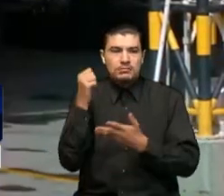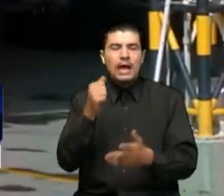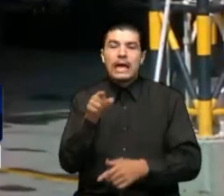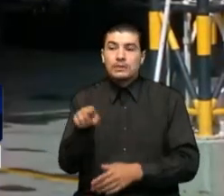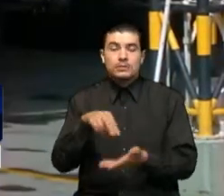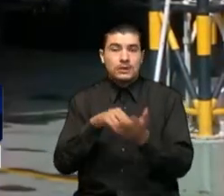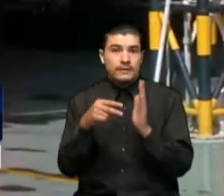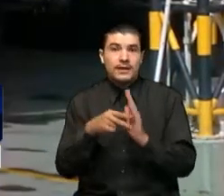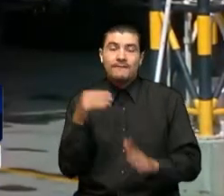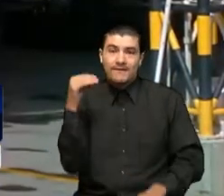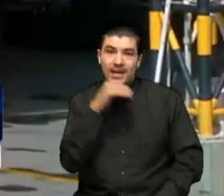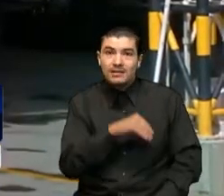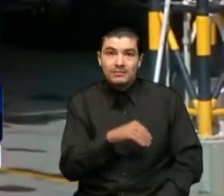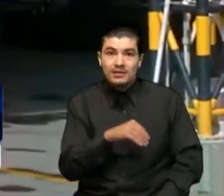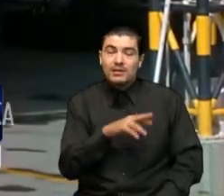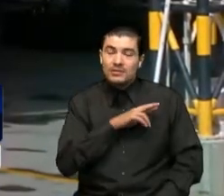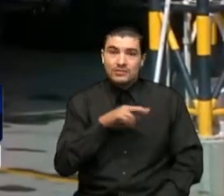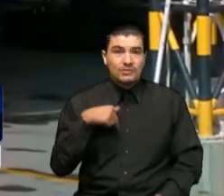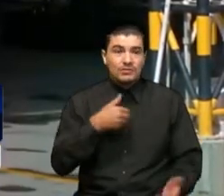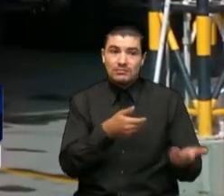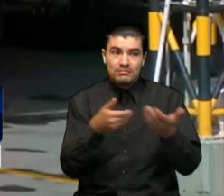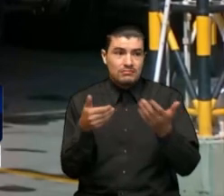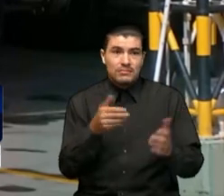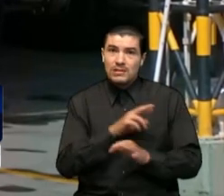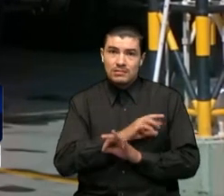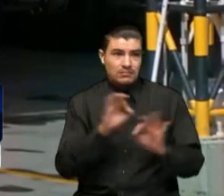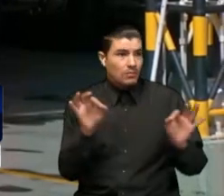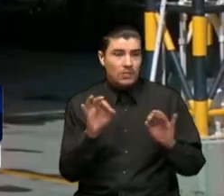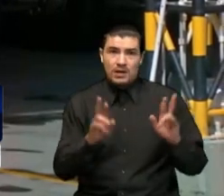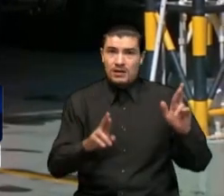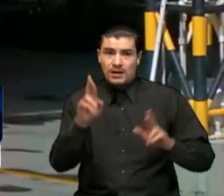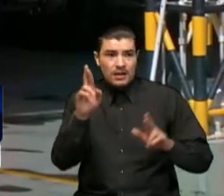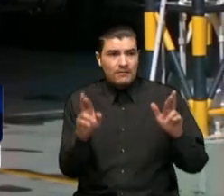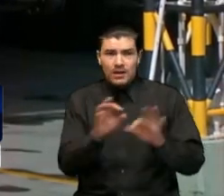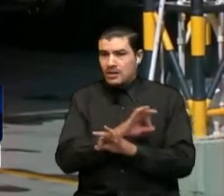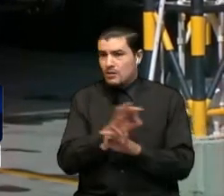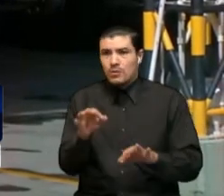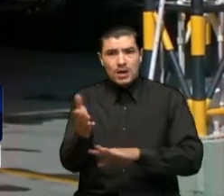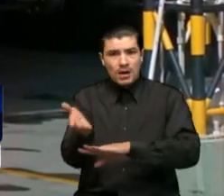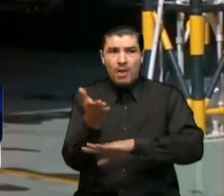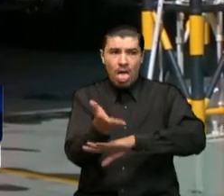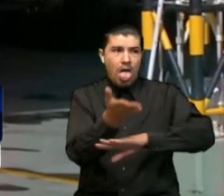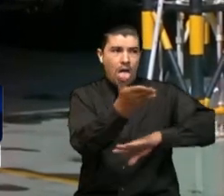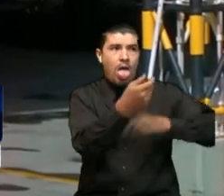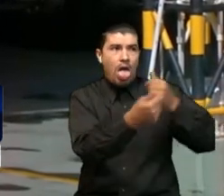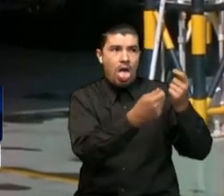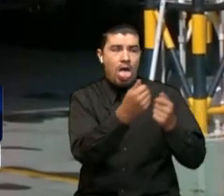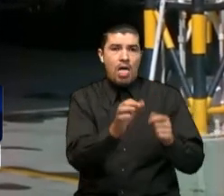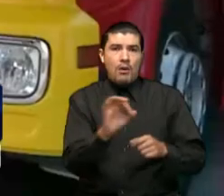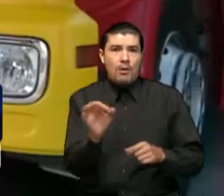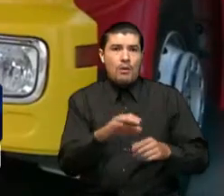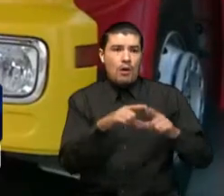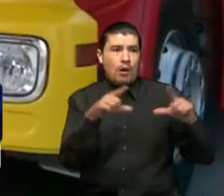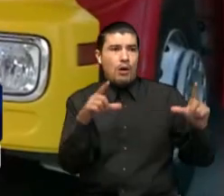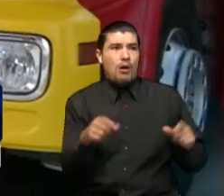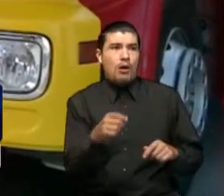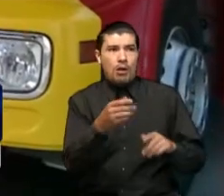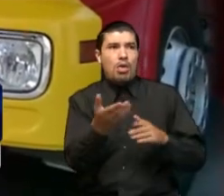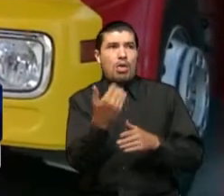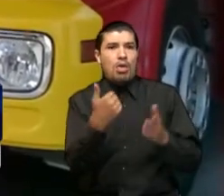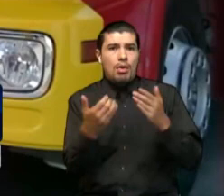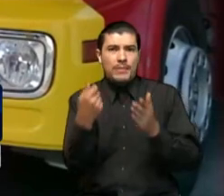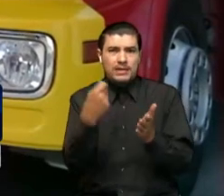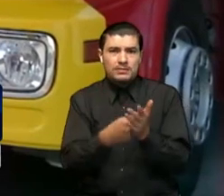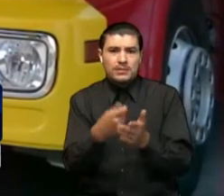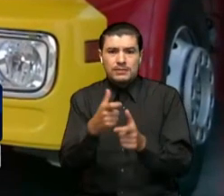nosotros bomberos de floridablanca no está haciendo ninguna clase rifa ni está pidiendo dinero ni sacando bonos para tal fin hay un